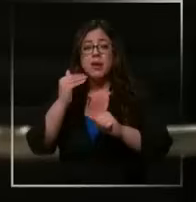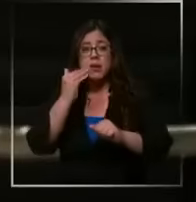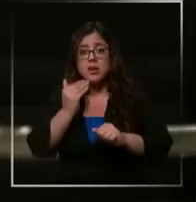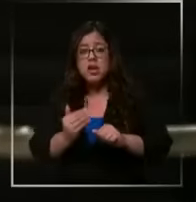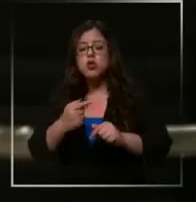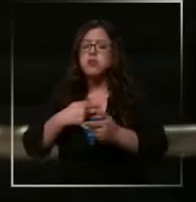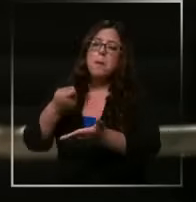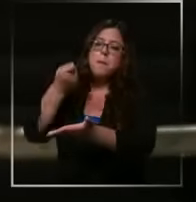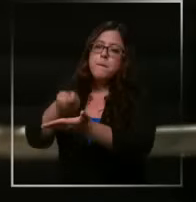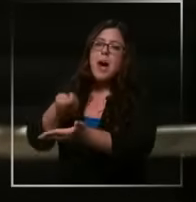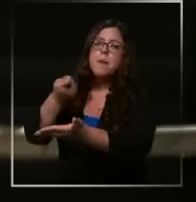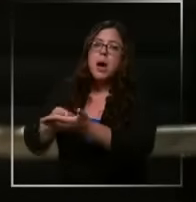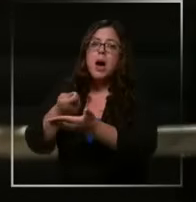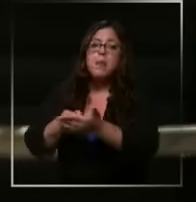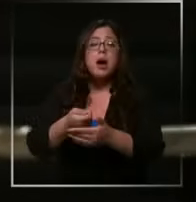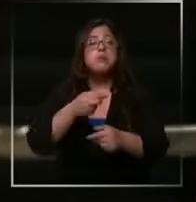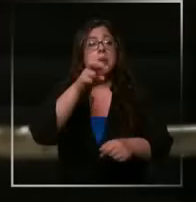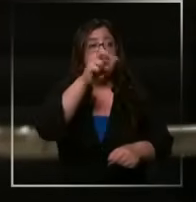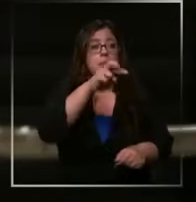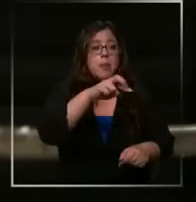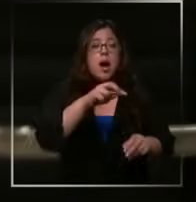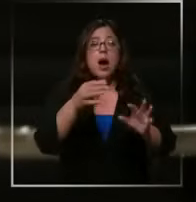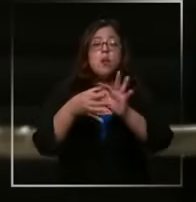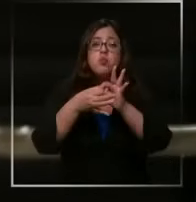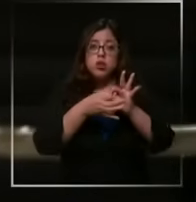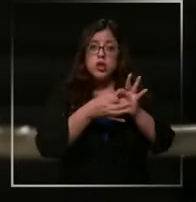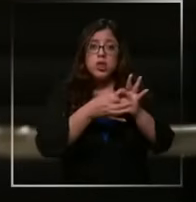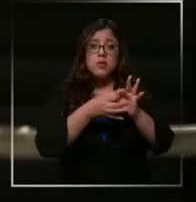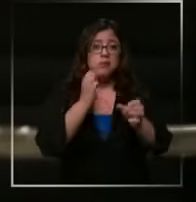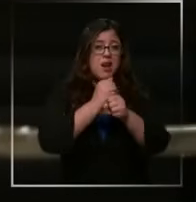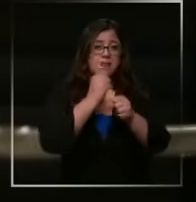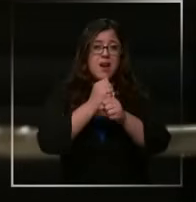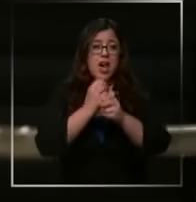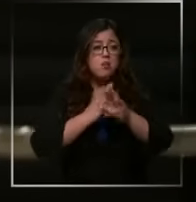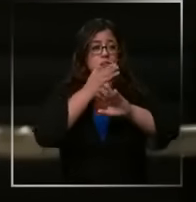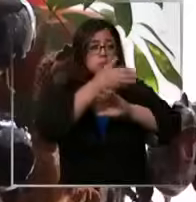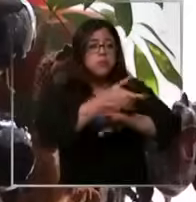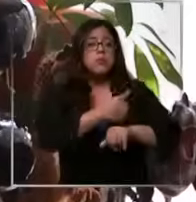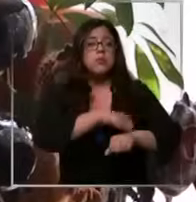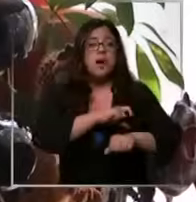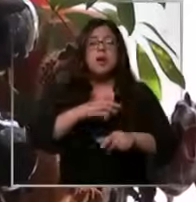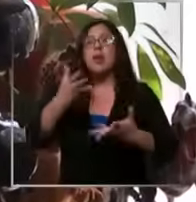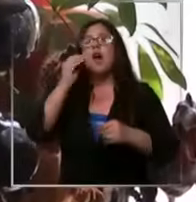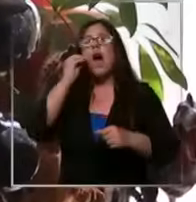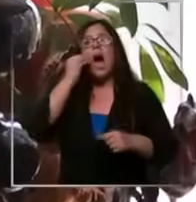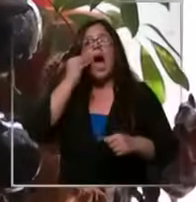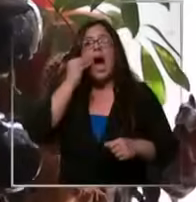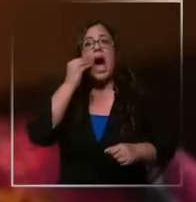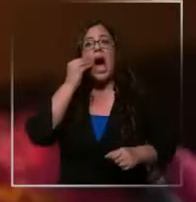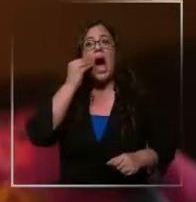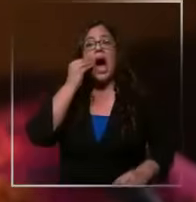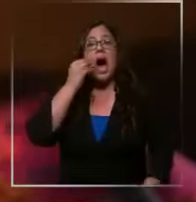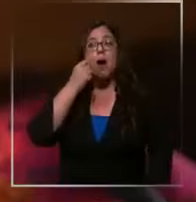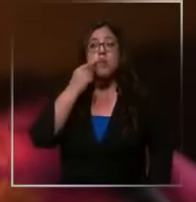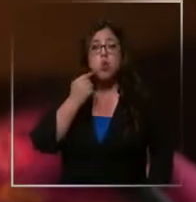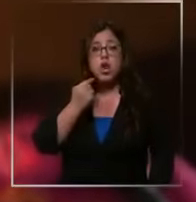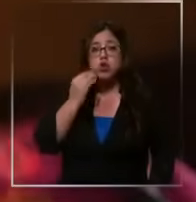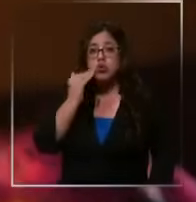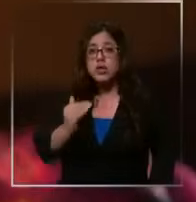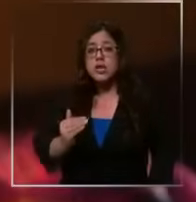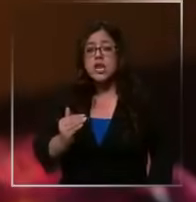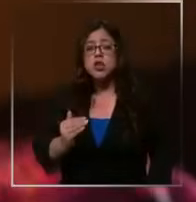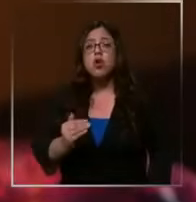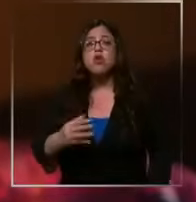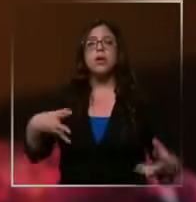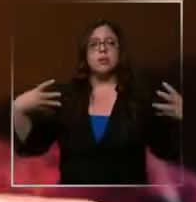íntegro. Como el padre estaba por temas laborales en España, los abuelos paternos tomaron un rol clave en la crianza de Luciano, pero en marzo